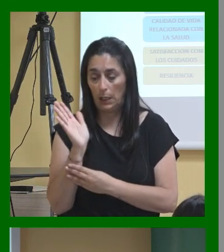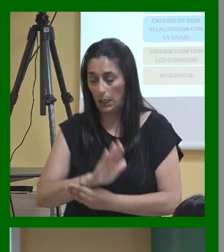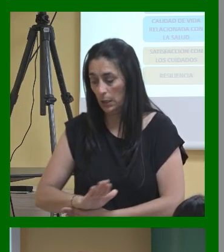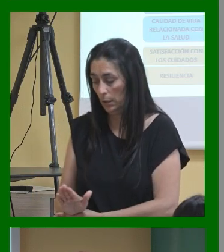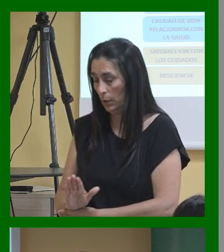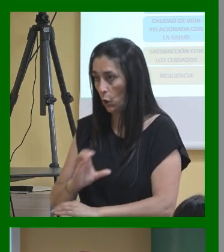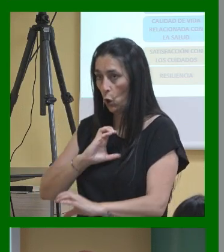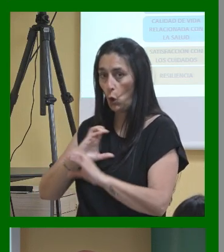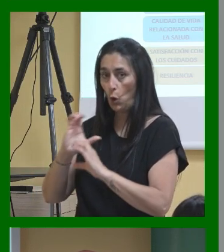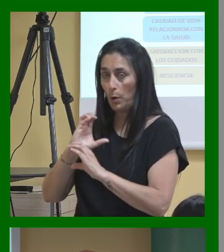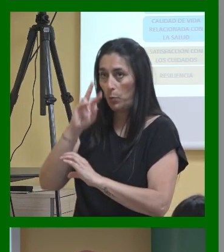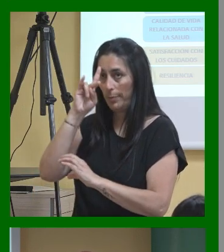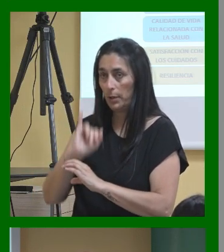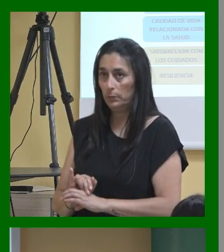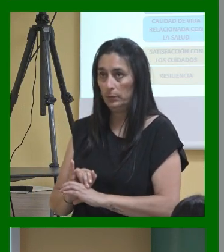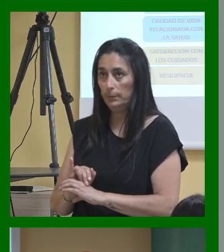de comunicación,